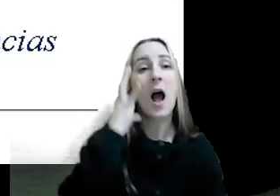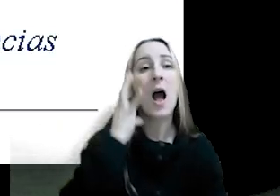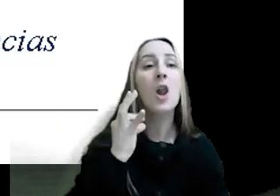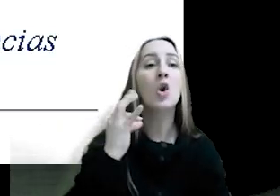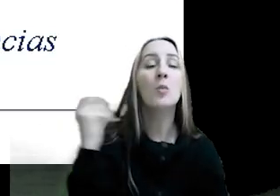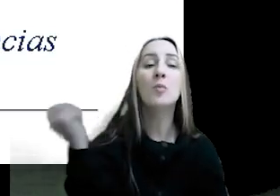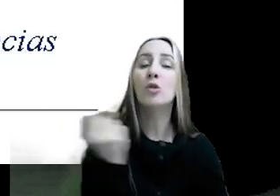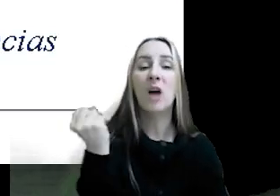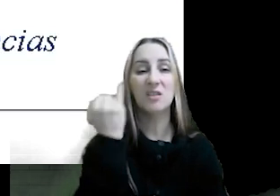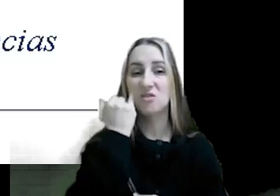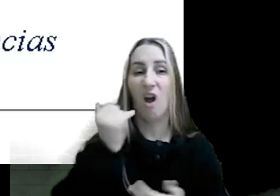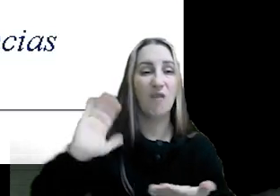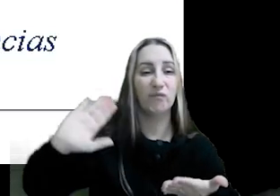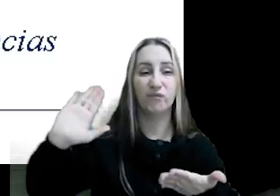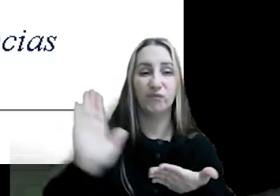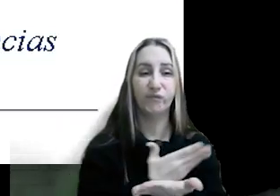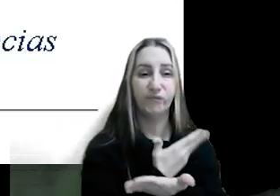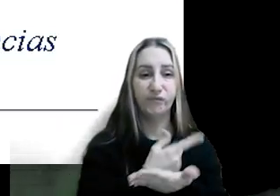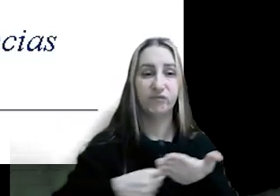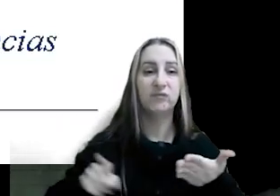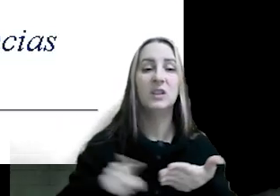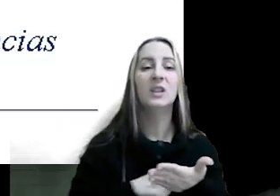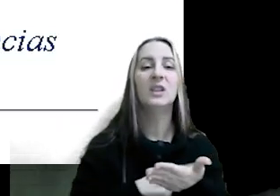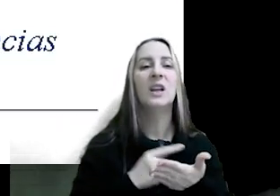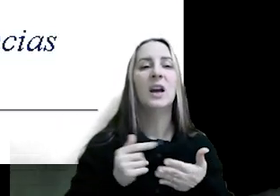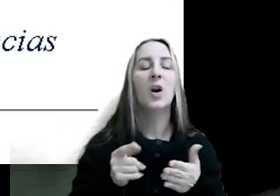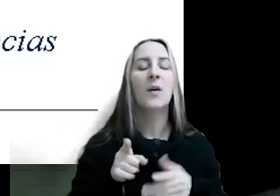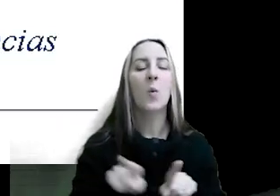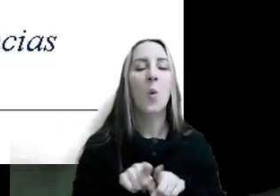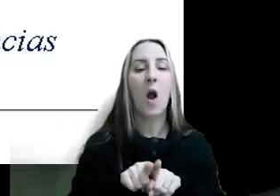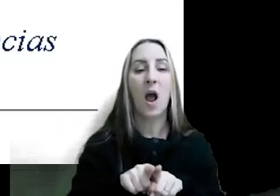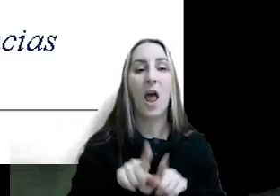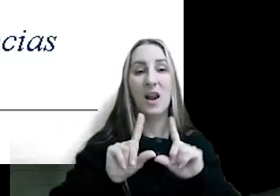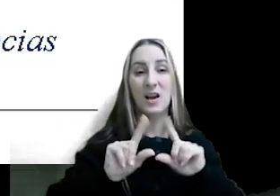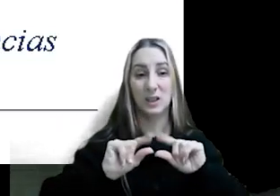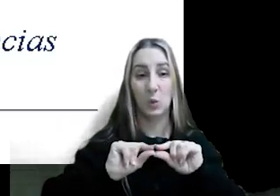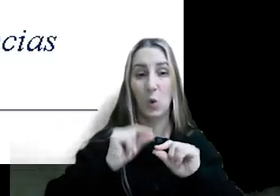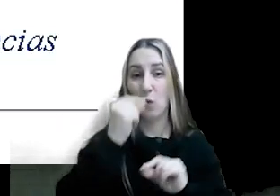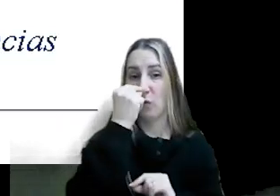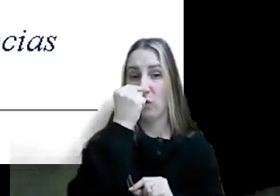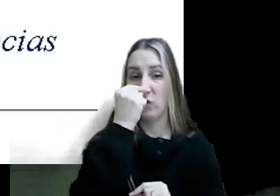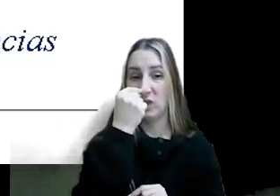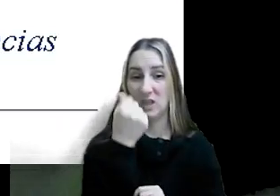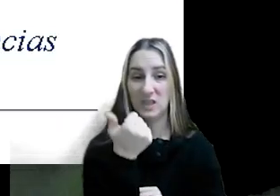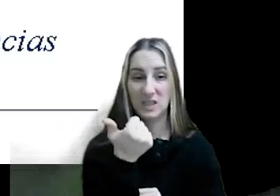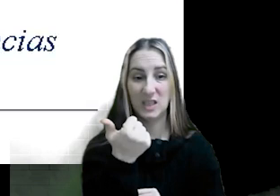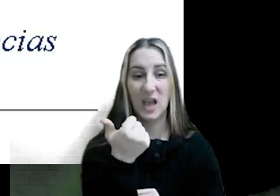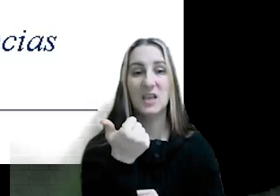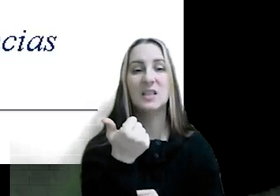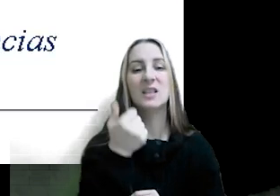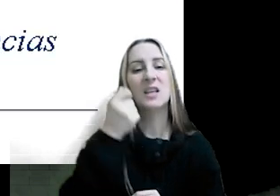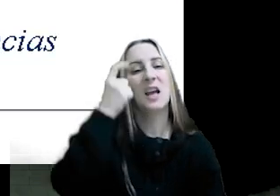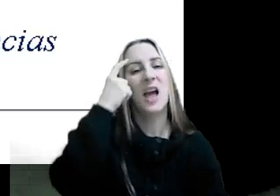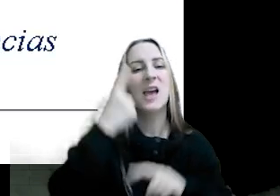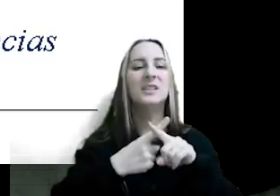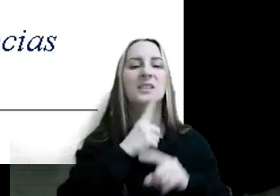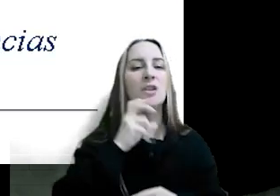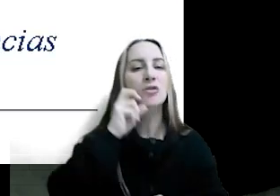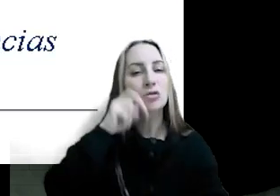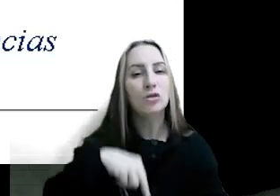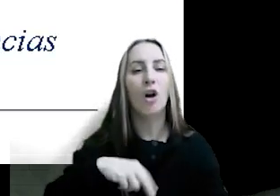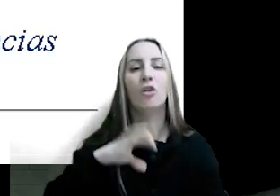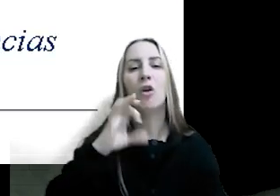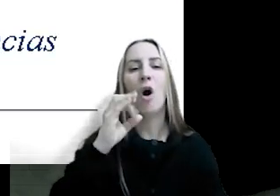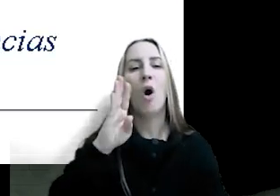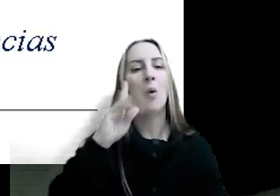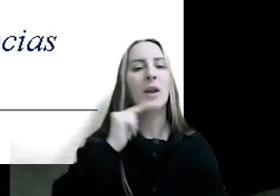derogado una serie de exenciones que estaban en el artículo 26, exenciones objetivas, como por ejemplo